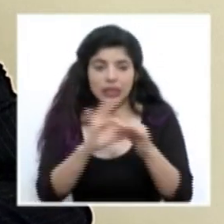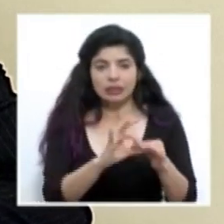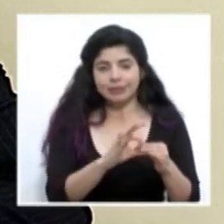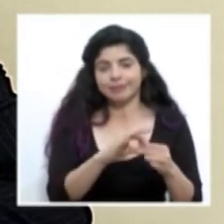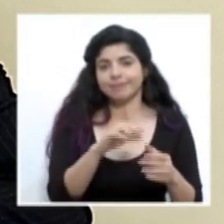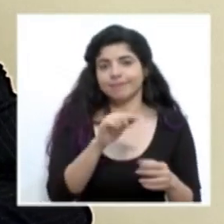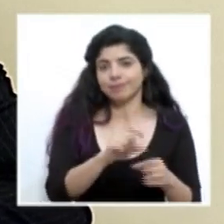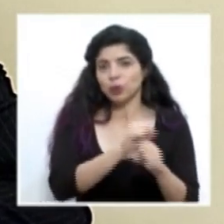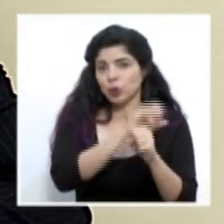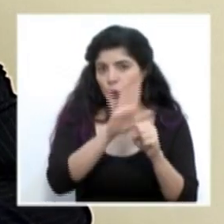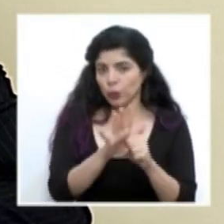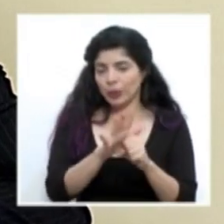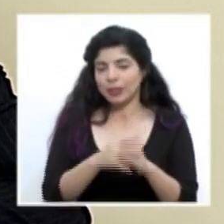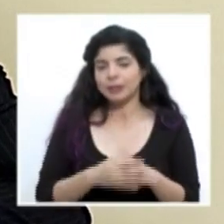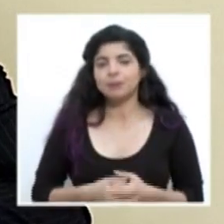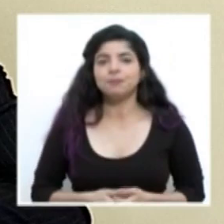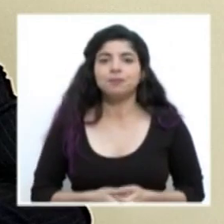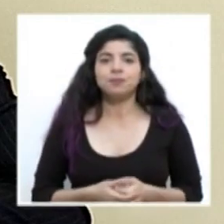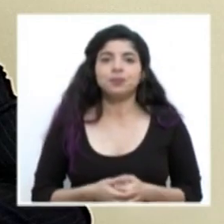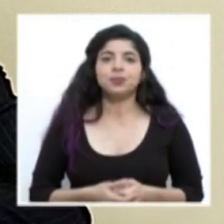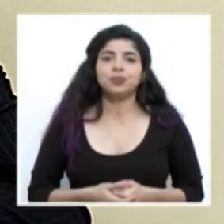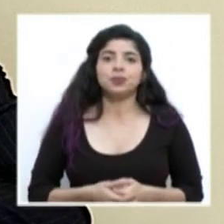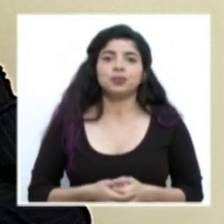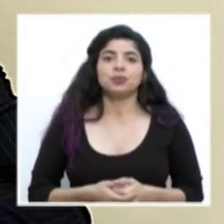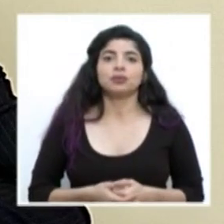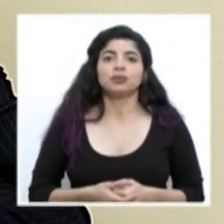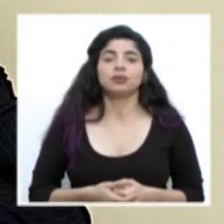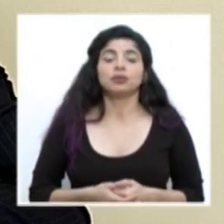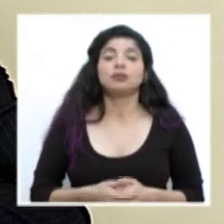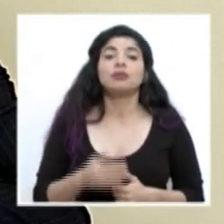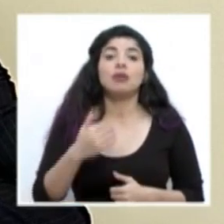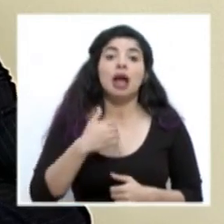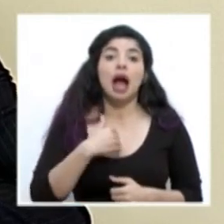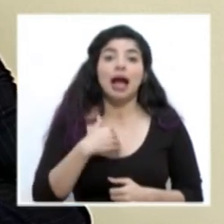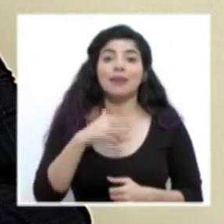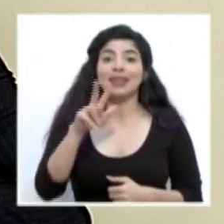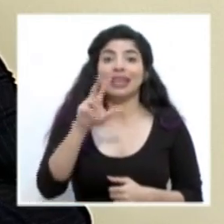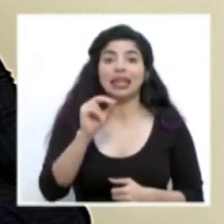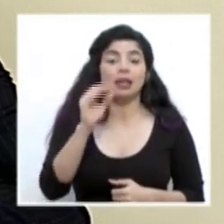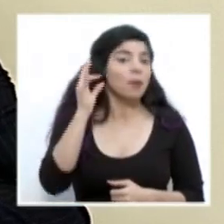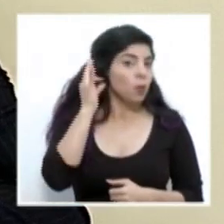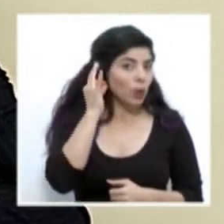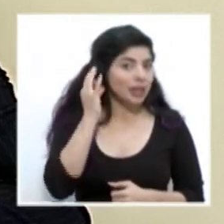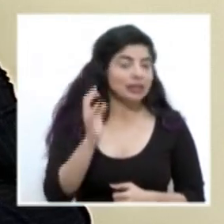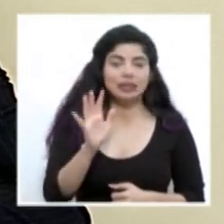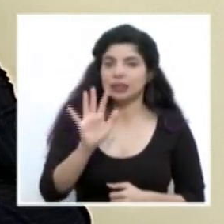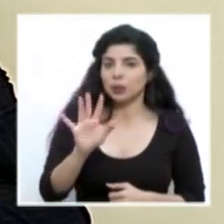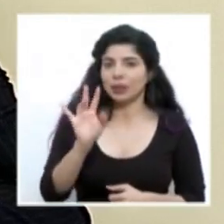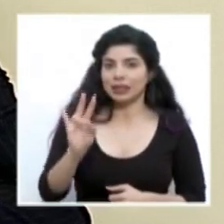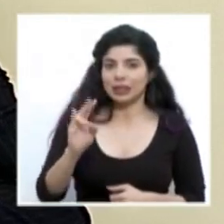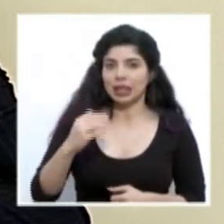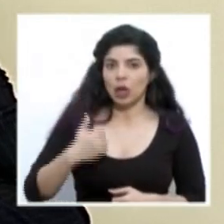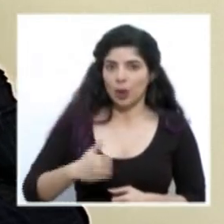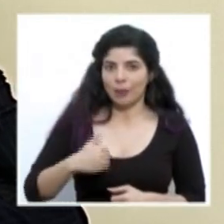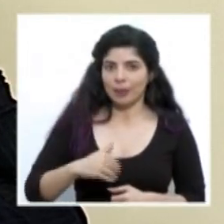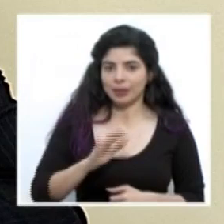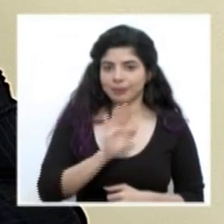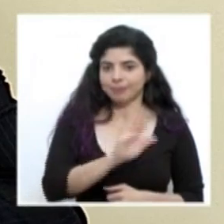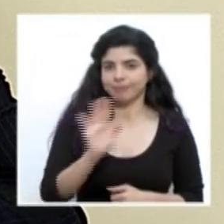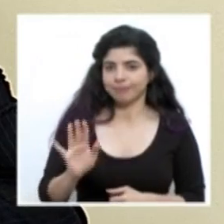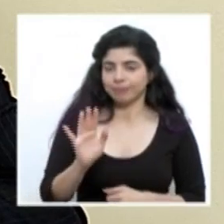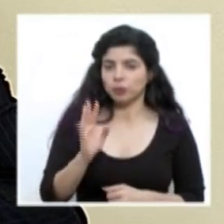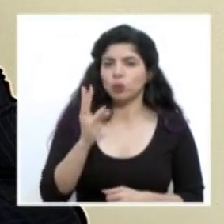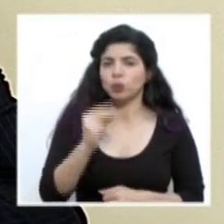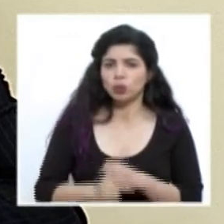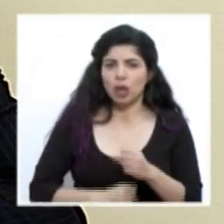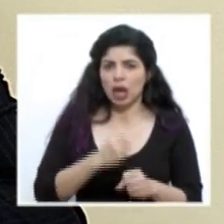con el COVID-19. Tenemos acá 30 mujeres y 57 hombres. El rango de